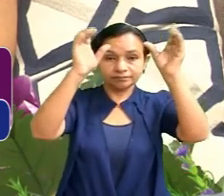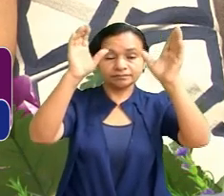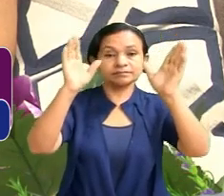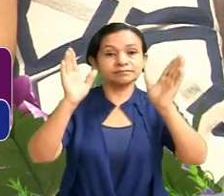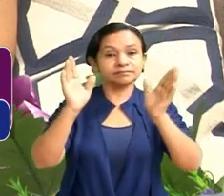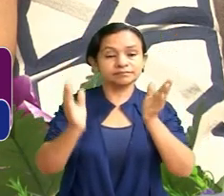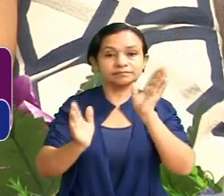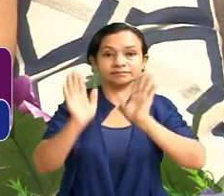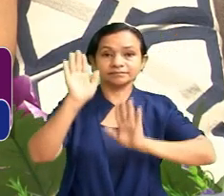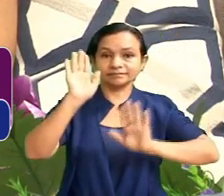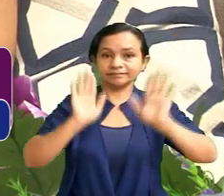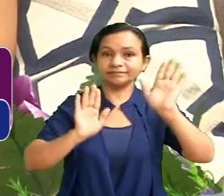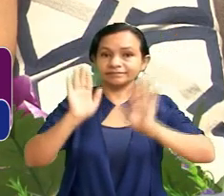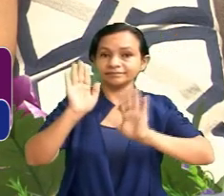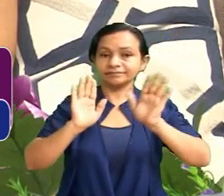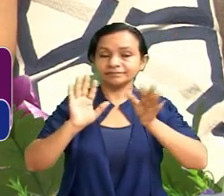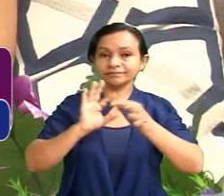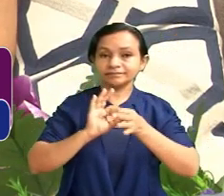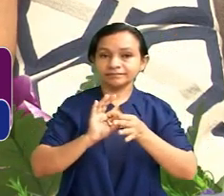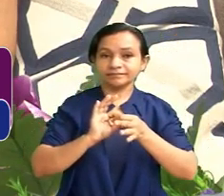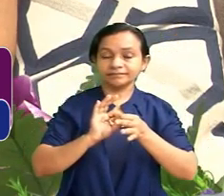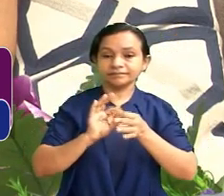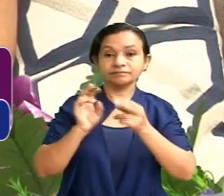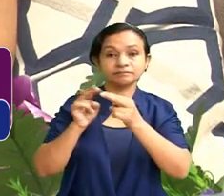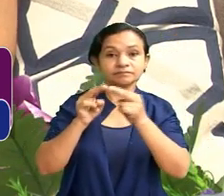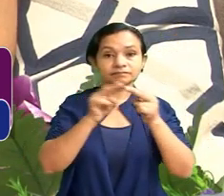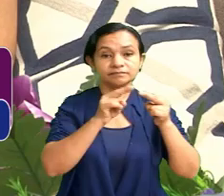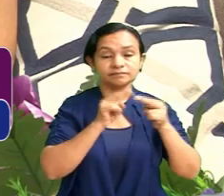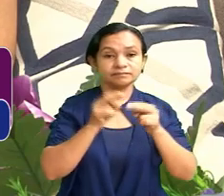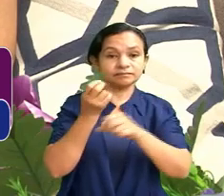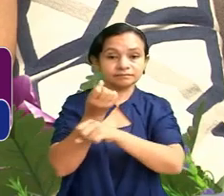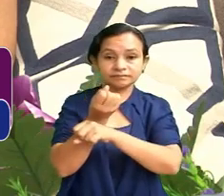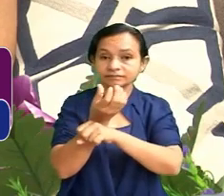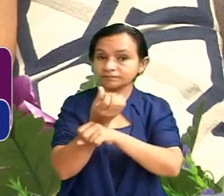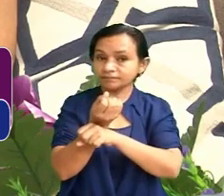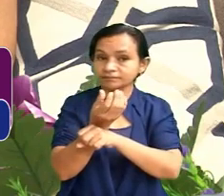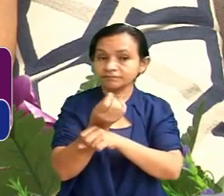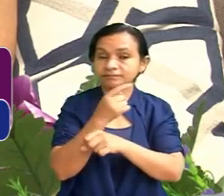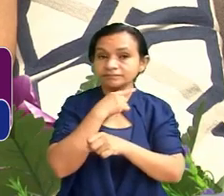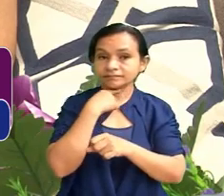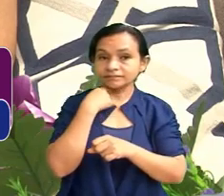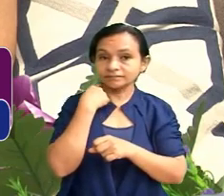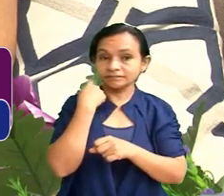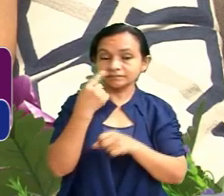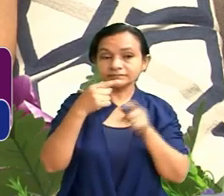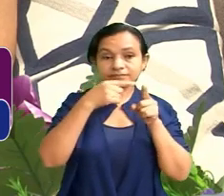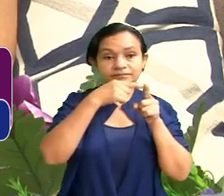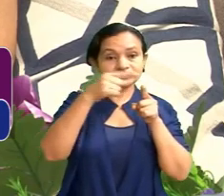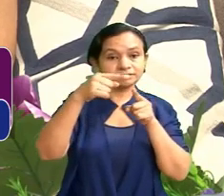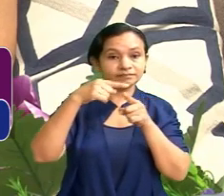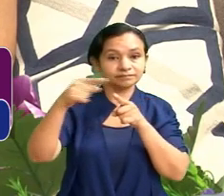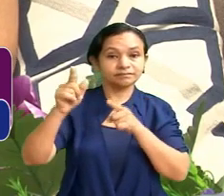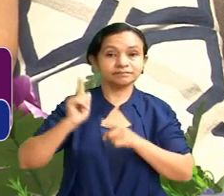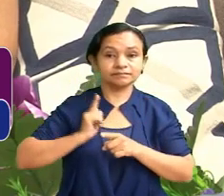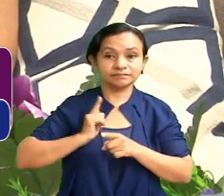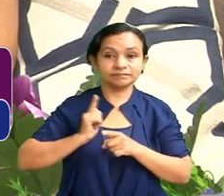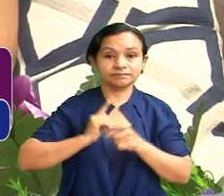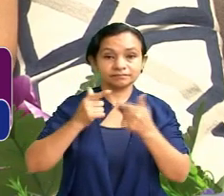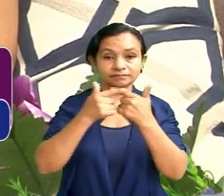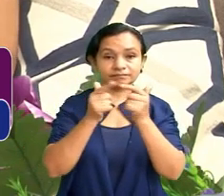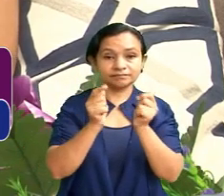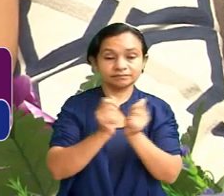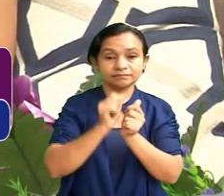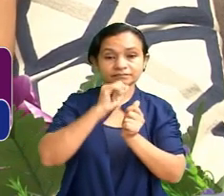participa en articulación con las alcaldías verdad de los municipios donde tenemos los grupos de